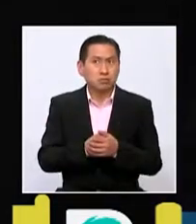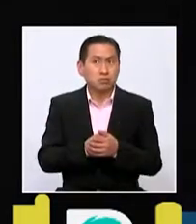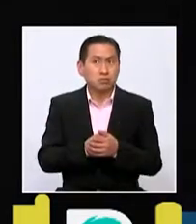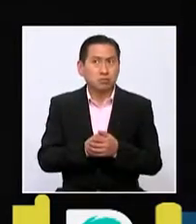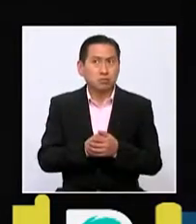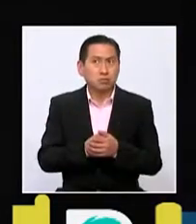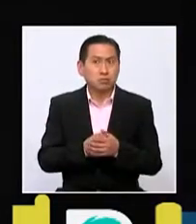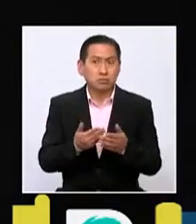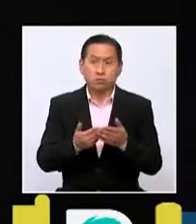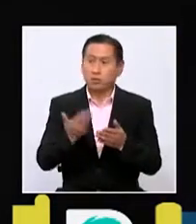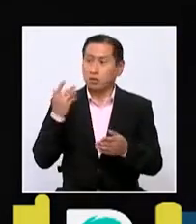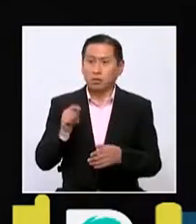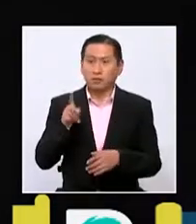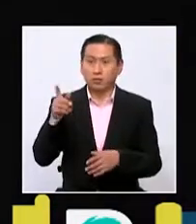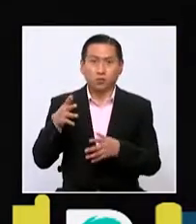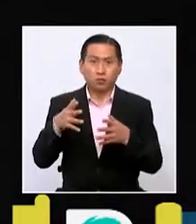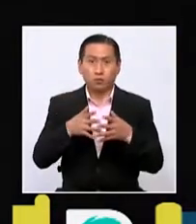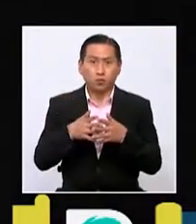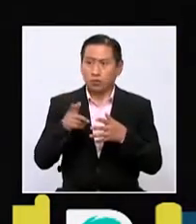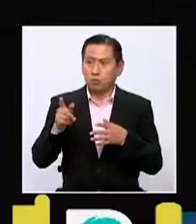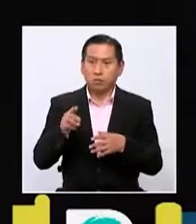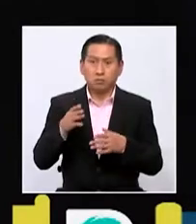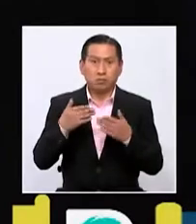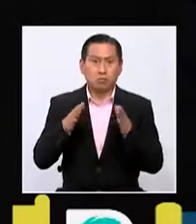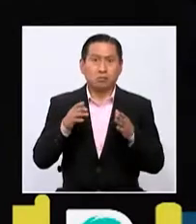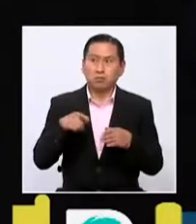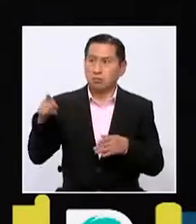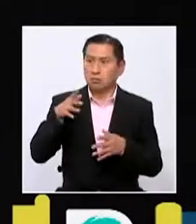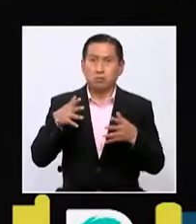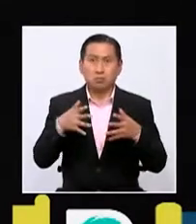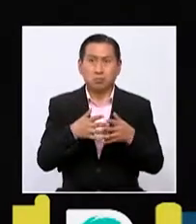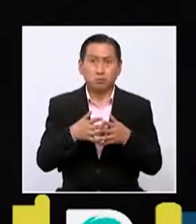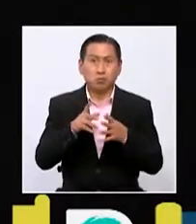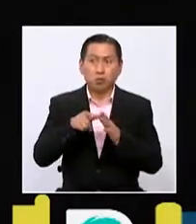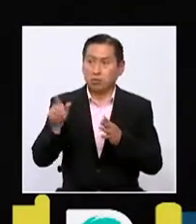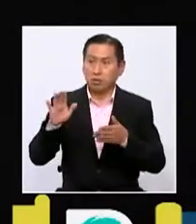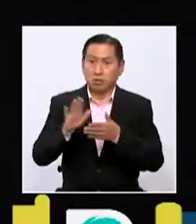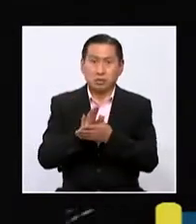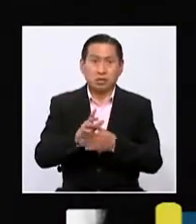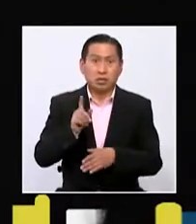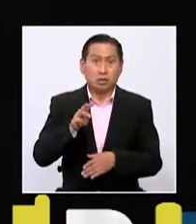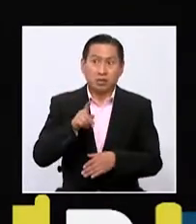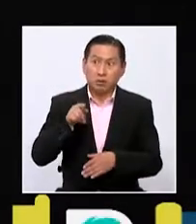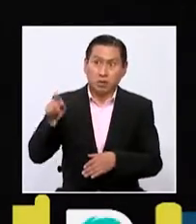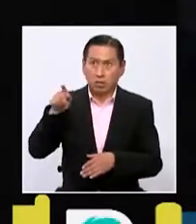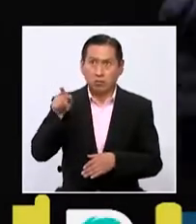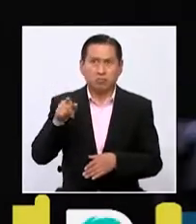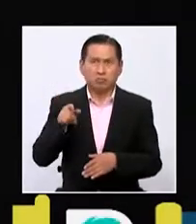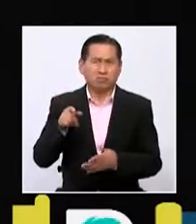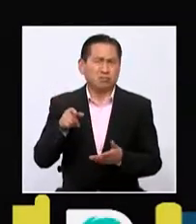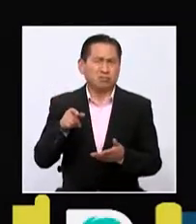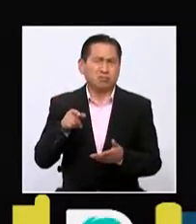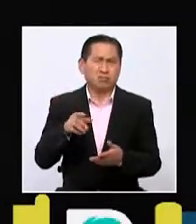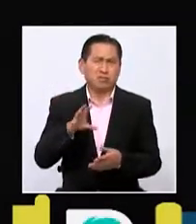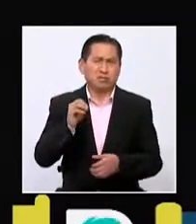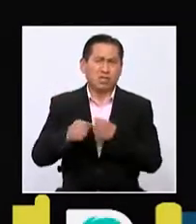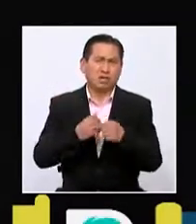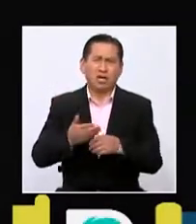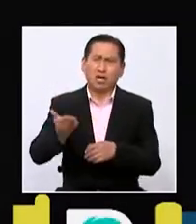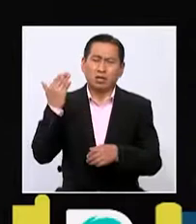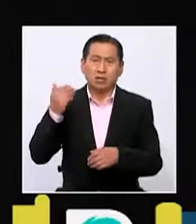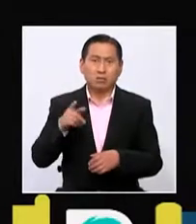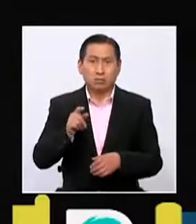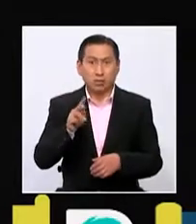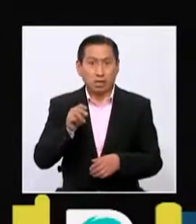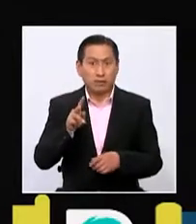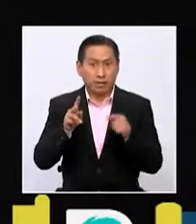Antes que la televisión americana, hablo de televisión abierta, los americanos de luego en el cine y en la televisión lo hicieron hace 50 años, hablo de la